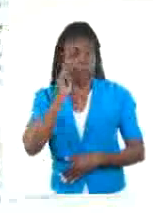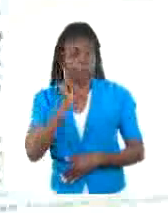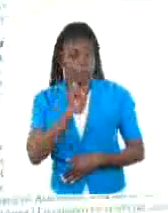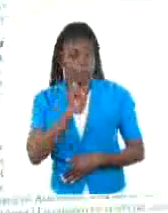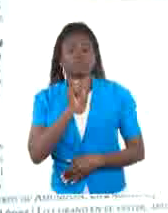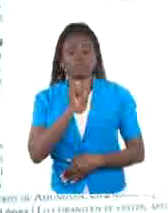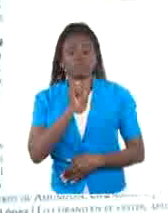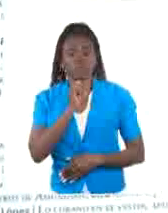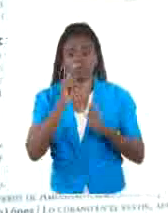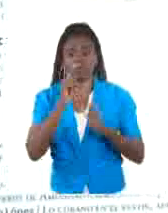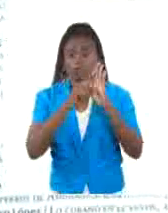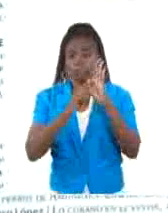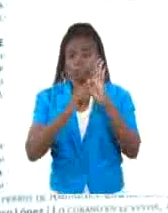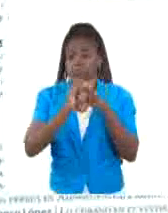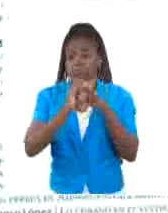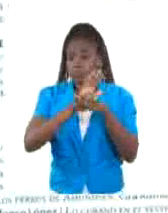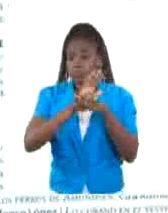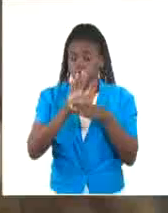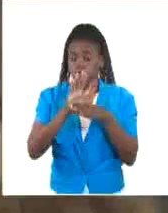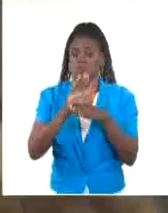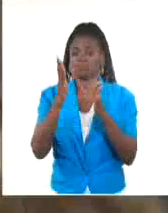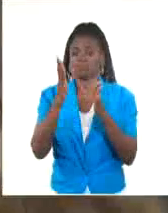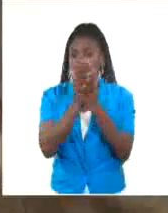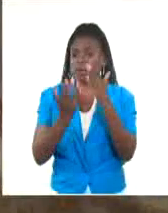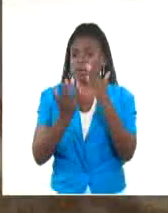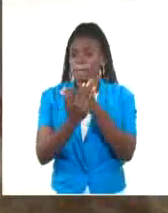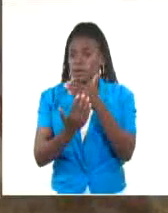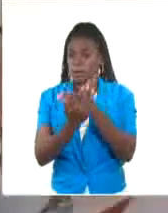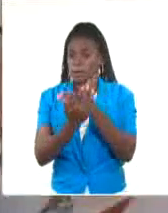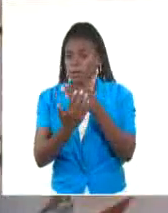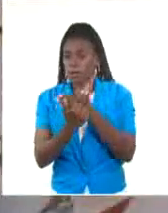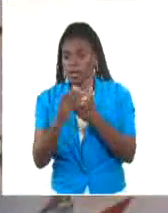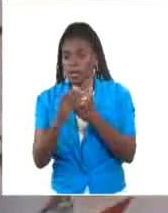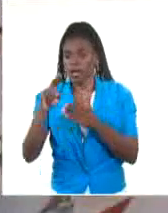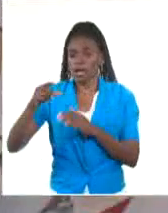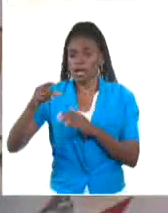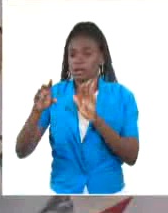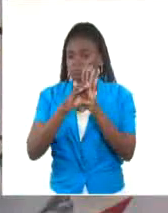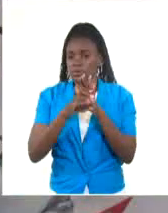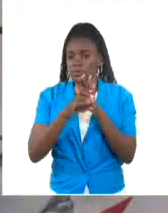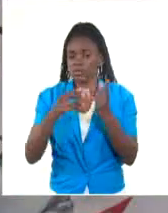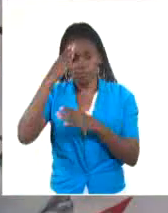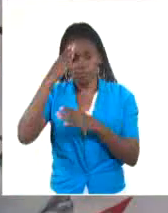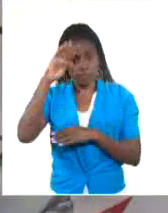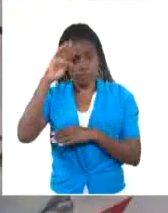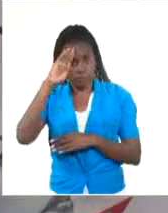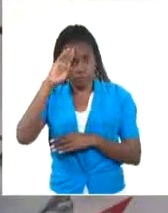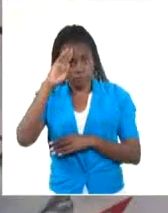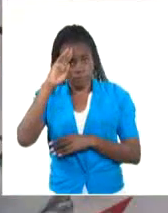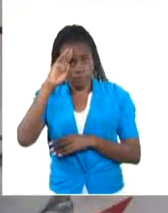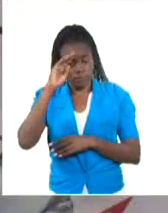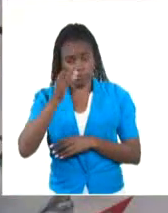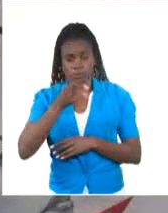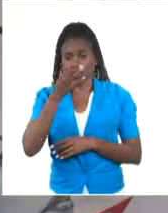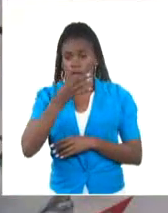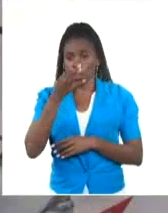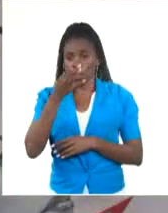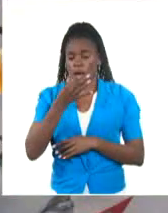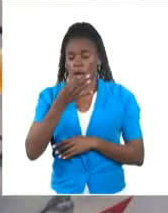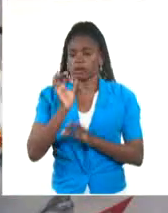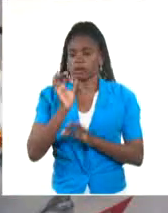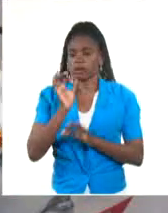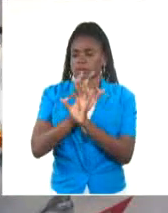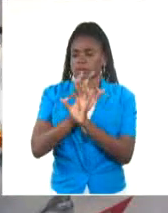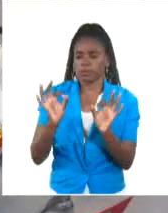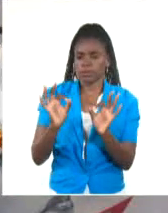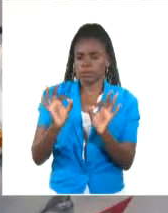en la Sala Villena una edición especial impresa de la revista La Gaceta de Cuba. Es un número especial que, como dijo Arturo Arango en la presentación,